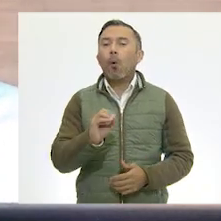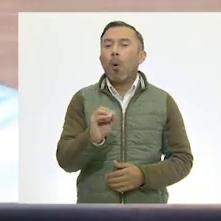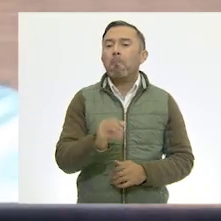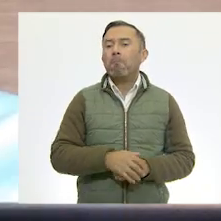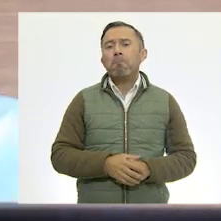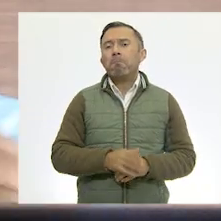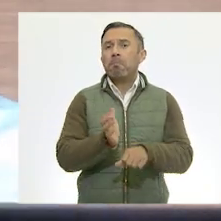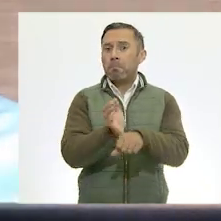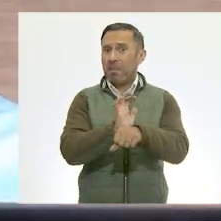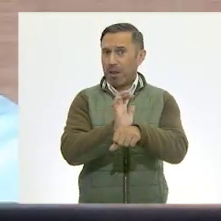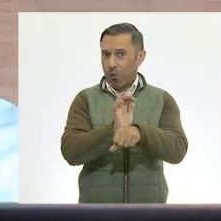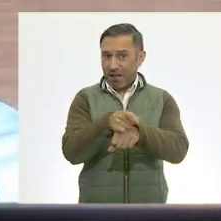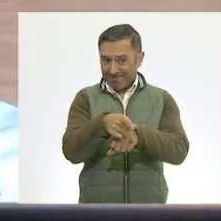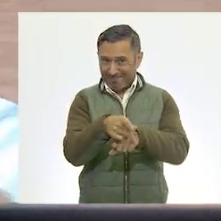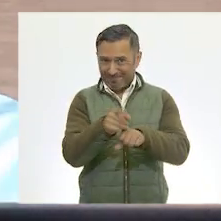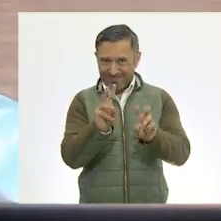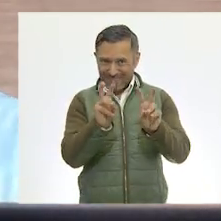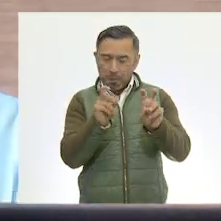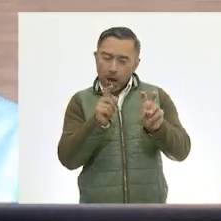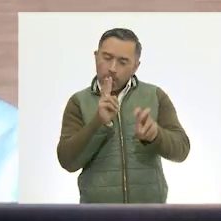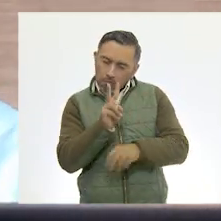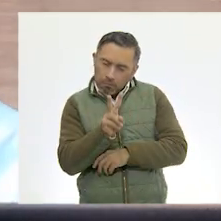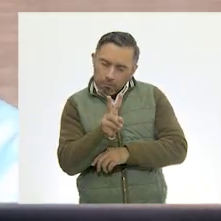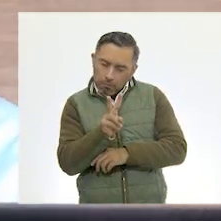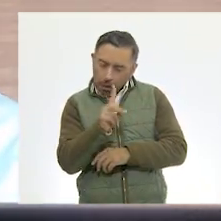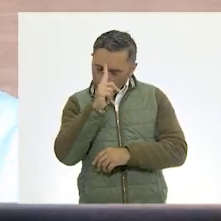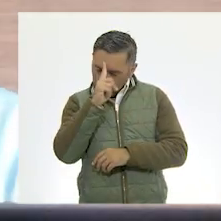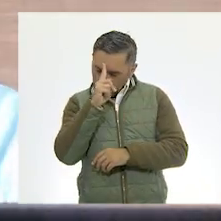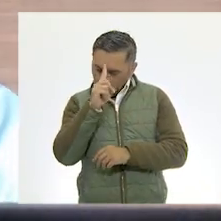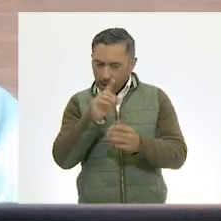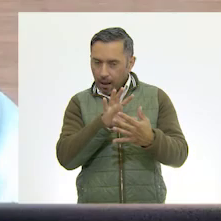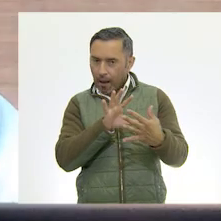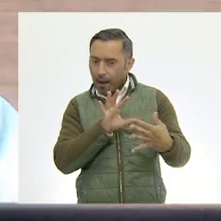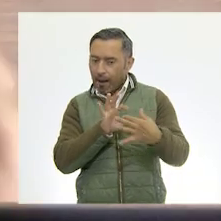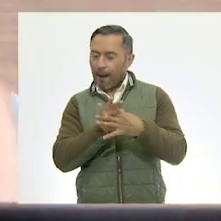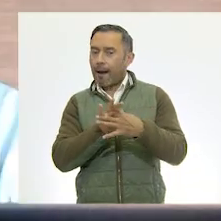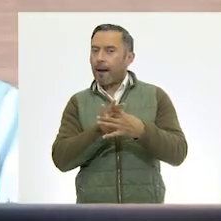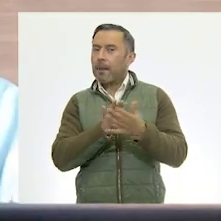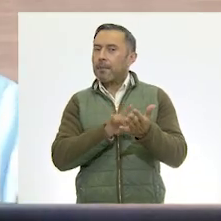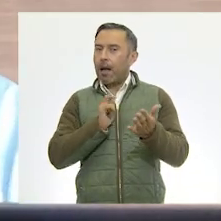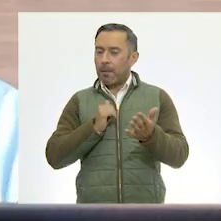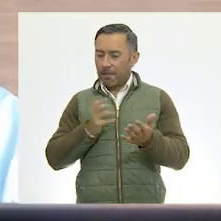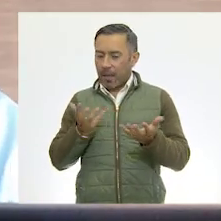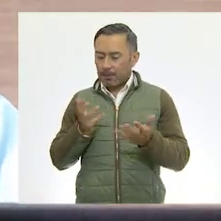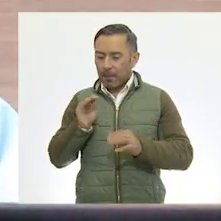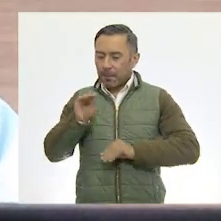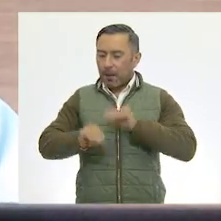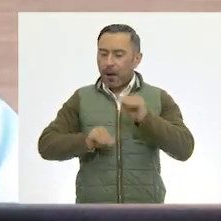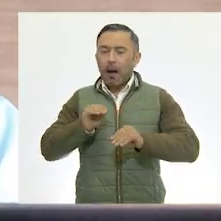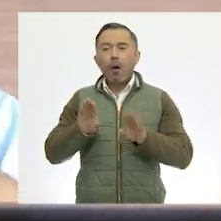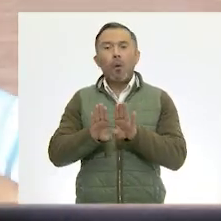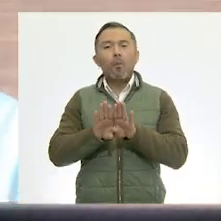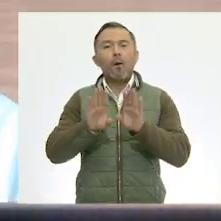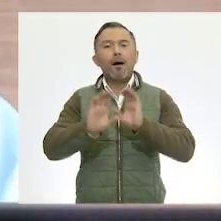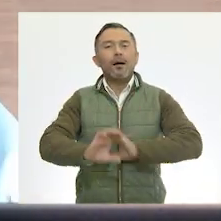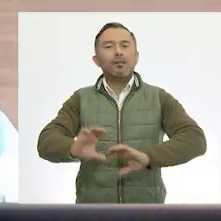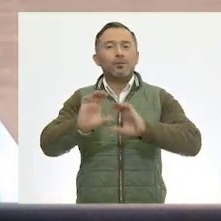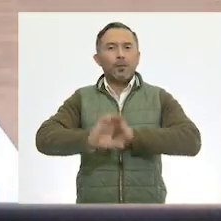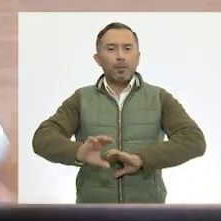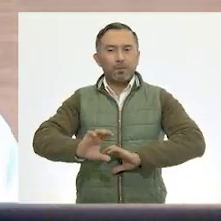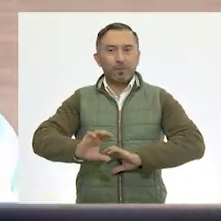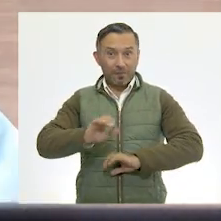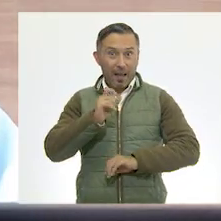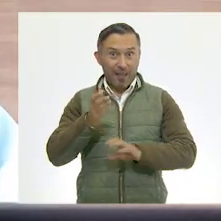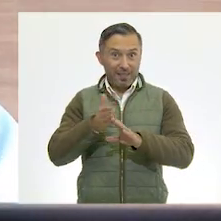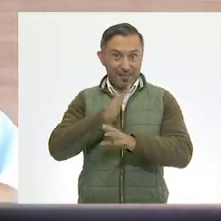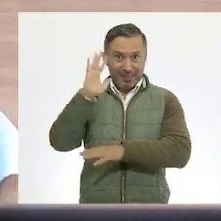de la película donde traten de poner los puntos centrales que ya ustedes tenían reflexionados en esta esfera, en esta red